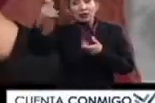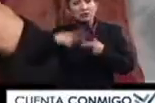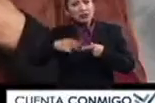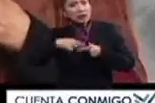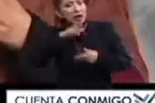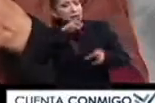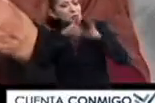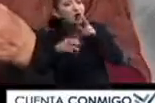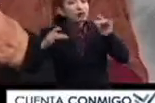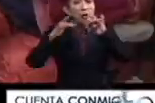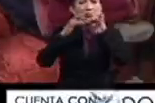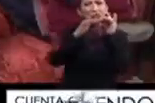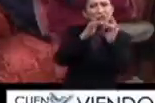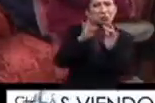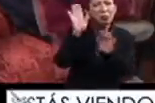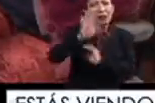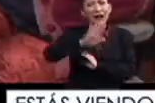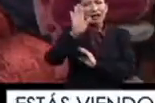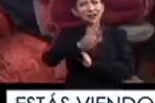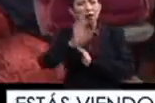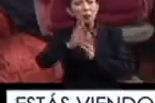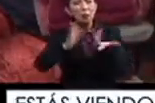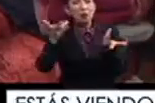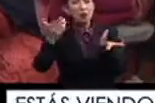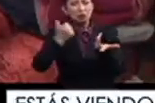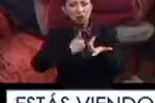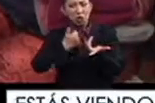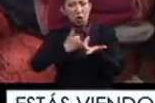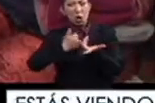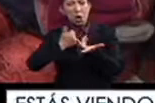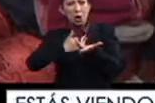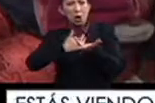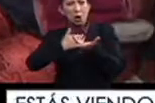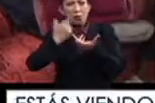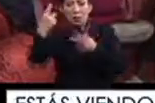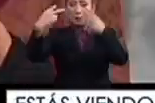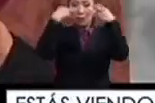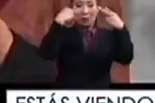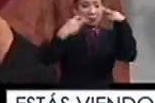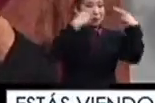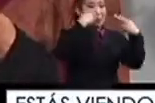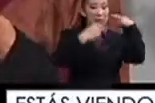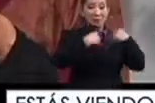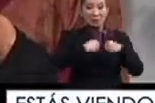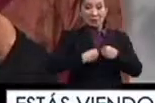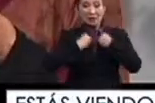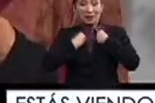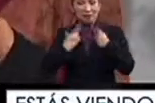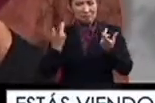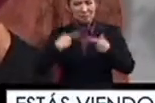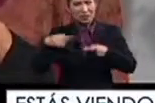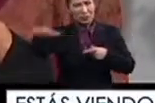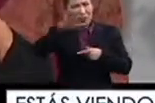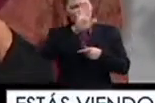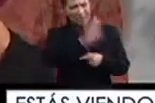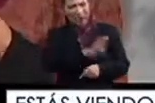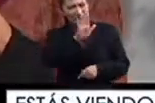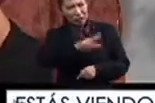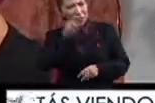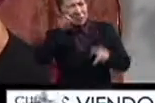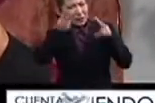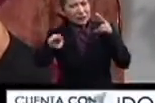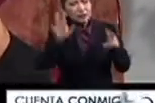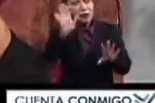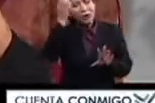les contesta, entonces se vuelve como una especie de selfie escrito gigantesco. Y también otra cosa que me parece muy impresionante es una especie